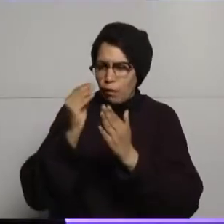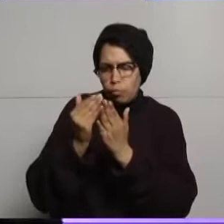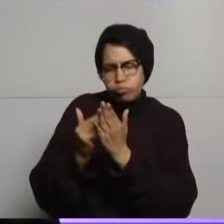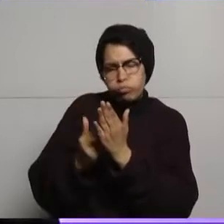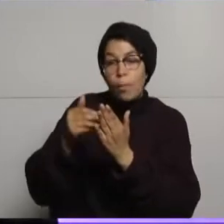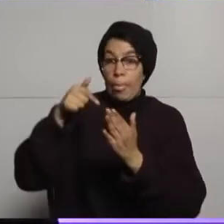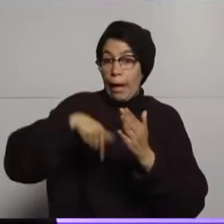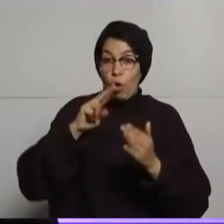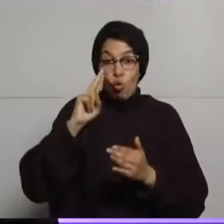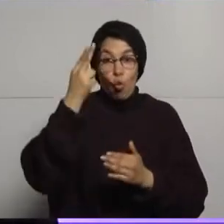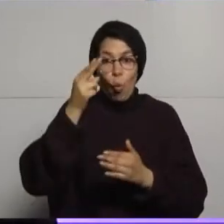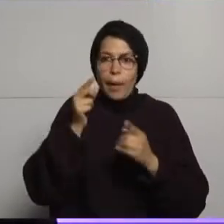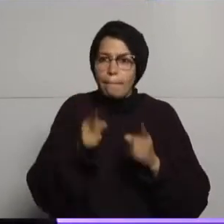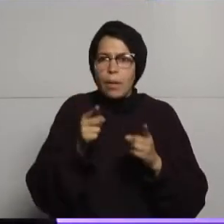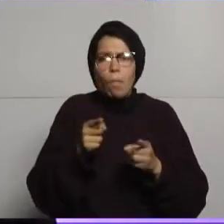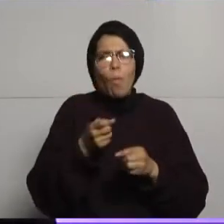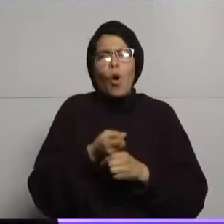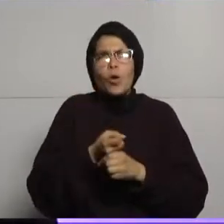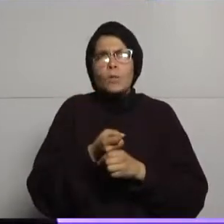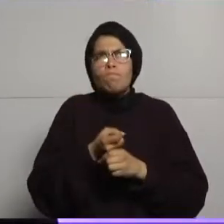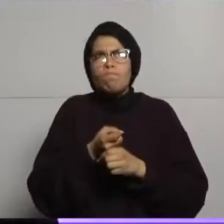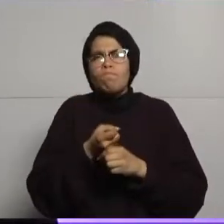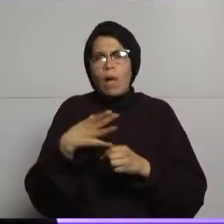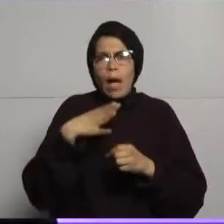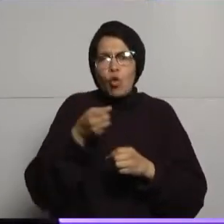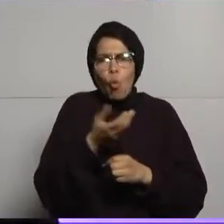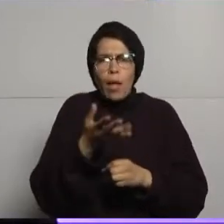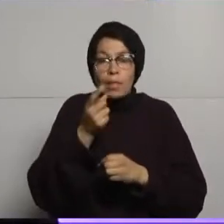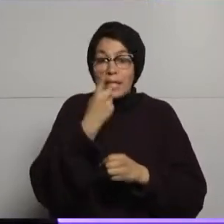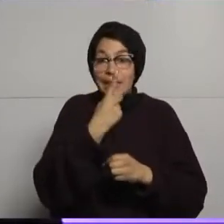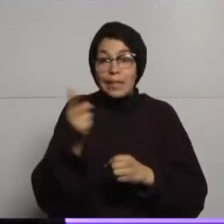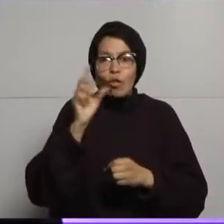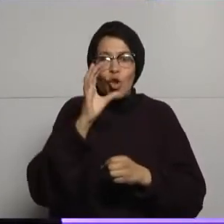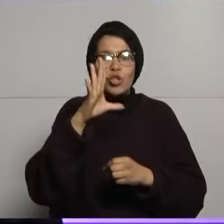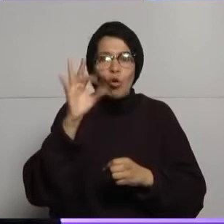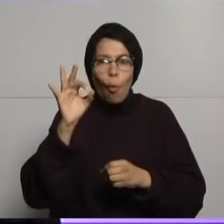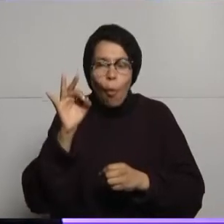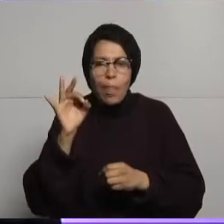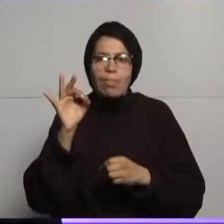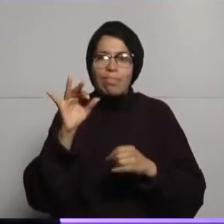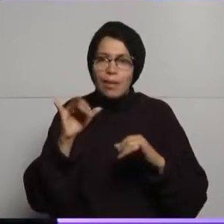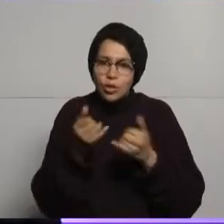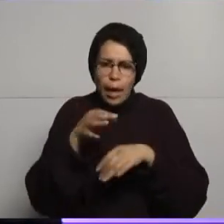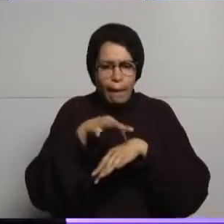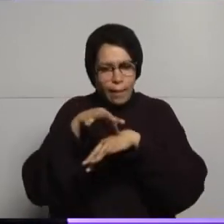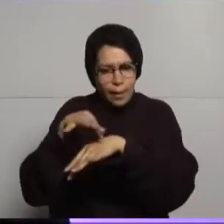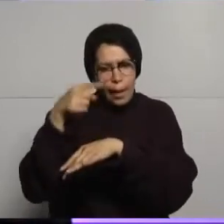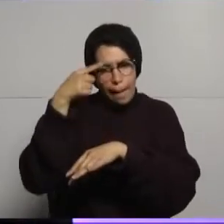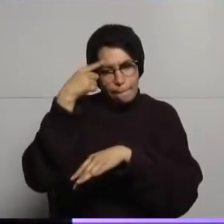Uruguay rápidamente teníamos como 150, creo, luego que